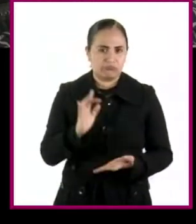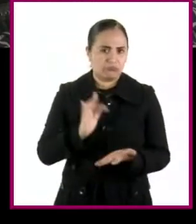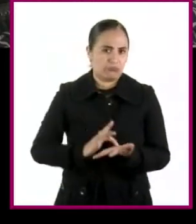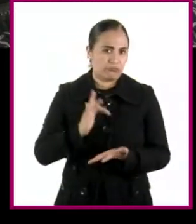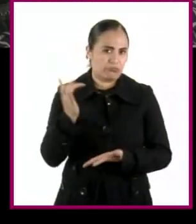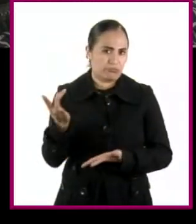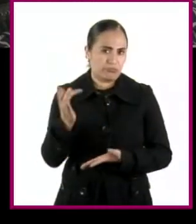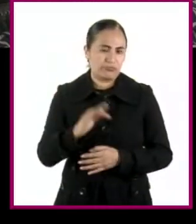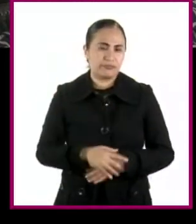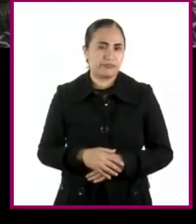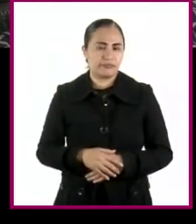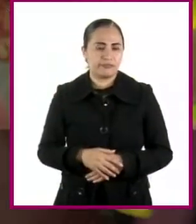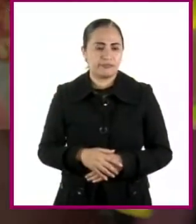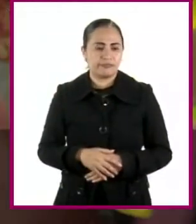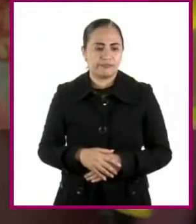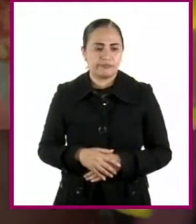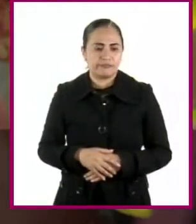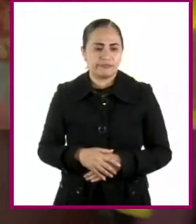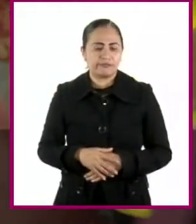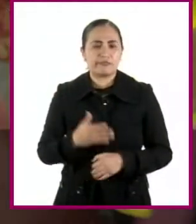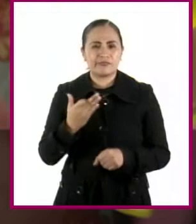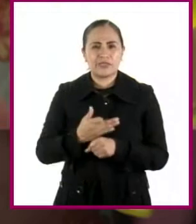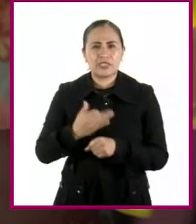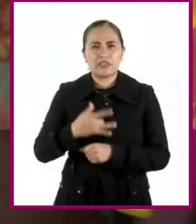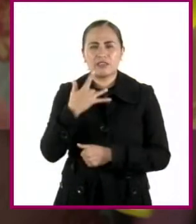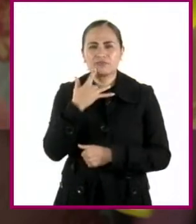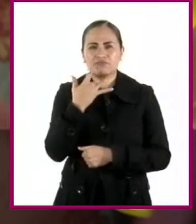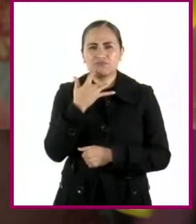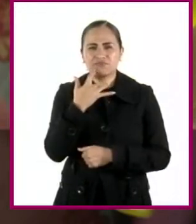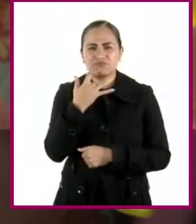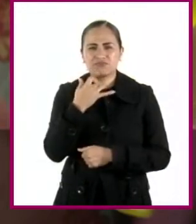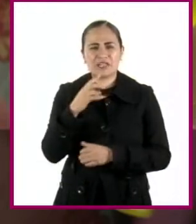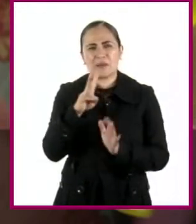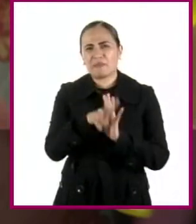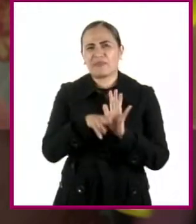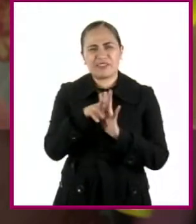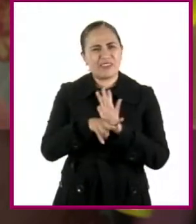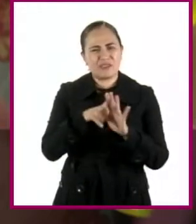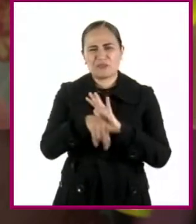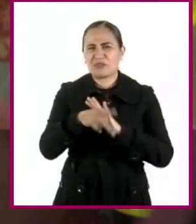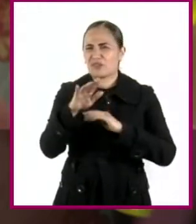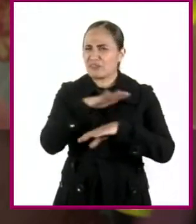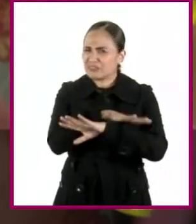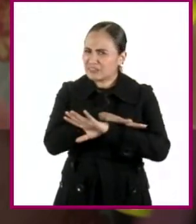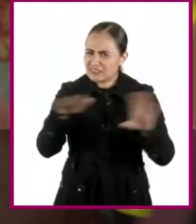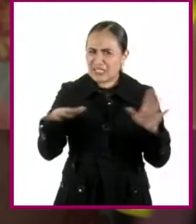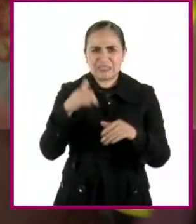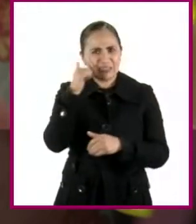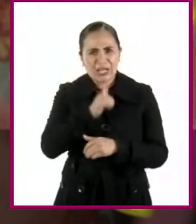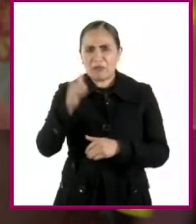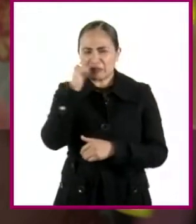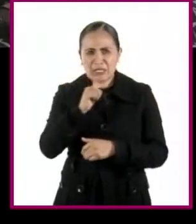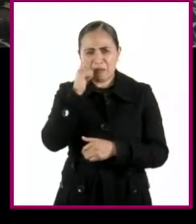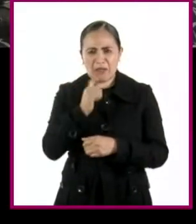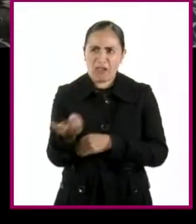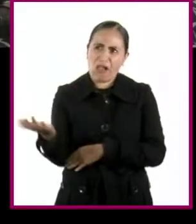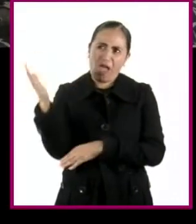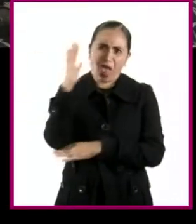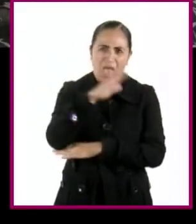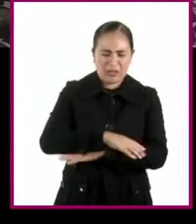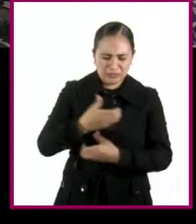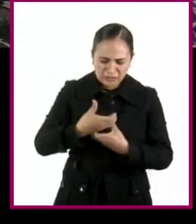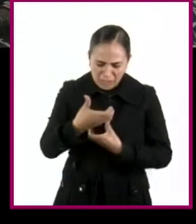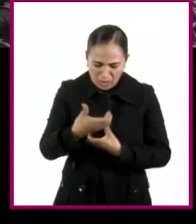Gracias. Me entretuve un rato viendo videos, pero ya basta. No está chido estar pegada al celular todo el día.